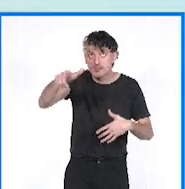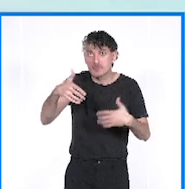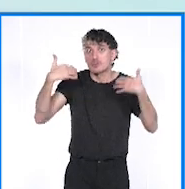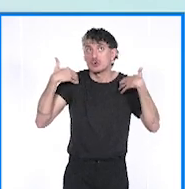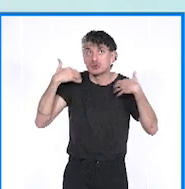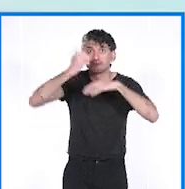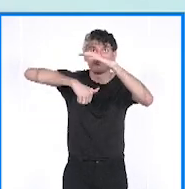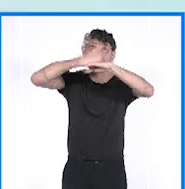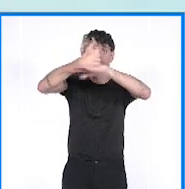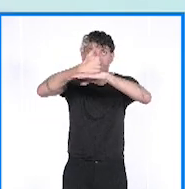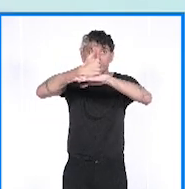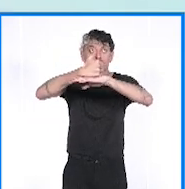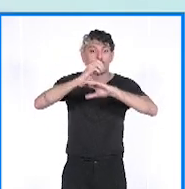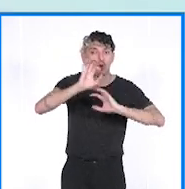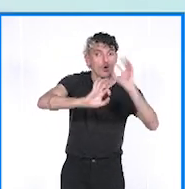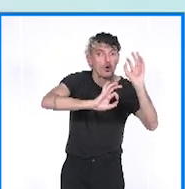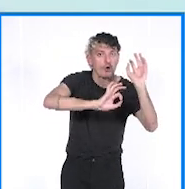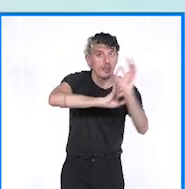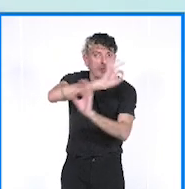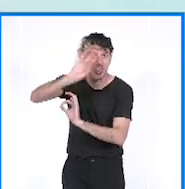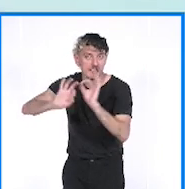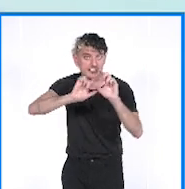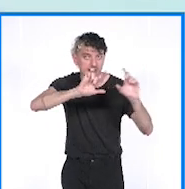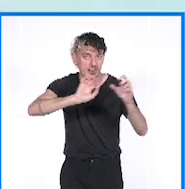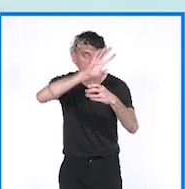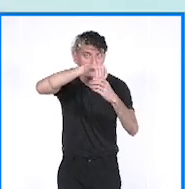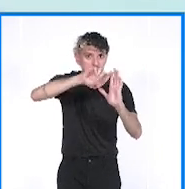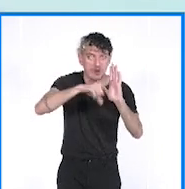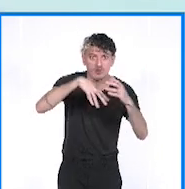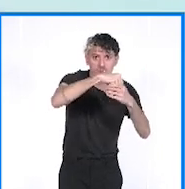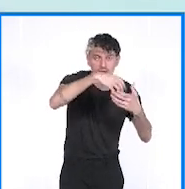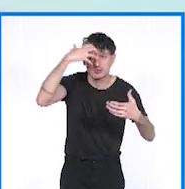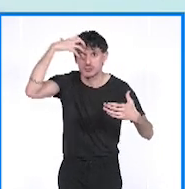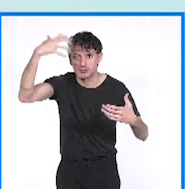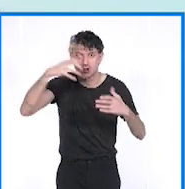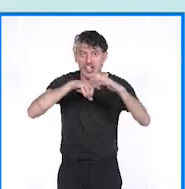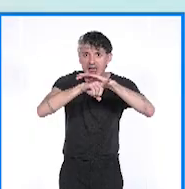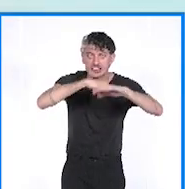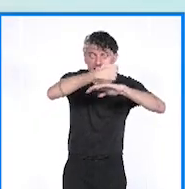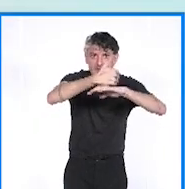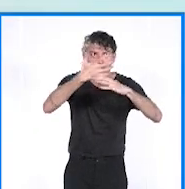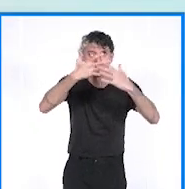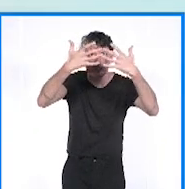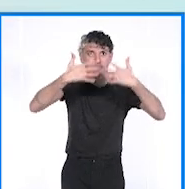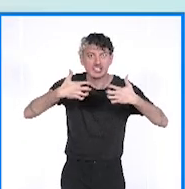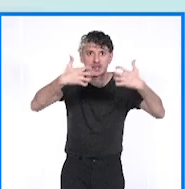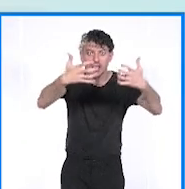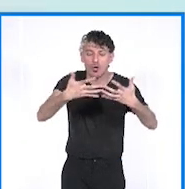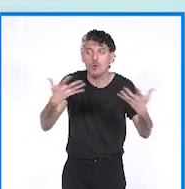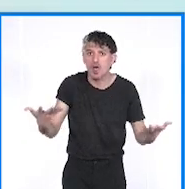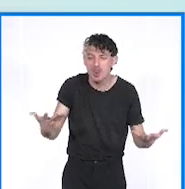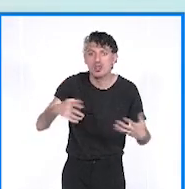órganos de gobierno de las entidades de plena inclusión a la junta directiva a los patronatos a los gerentes no y qué mensaje quisieran ellos